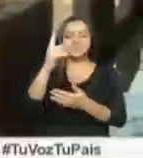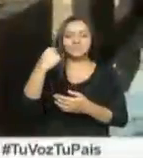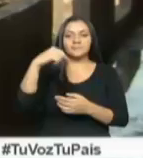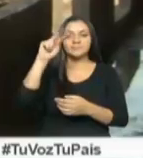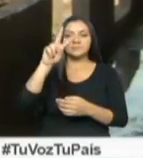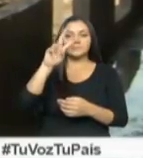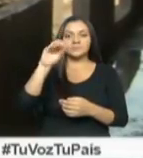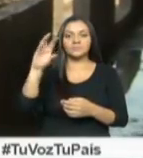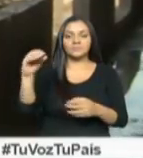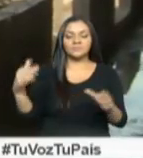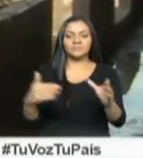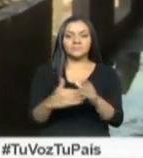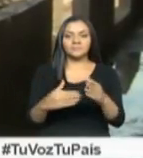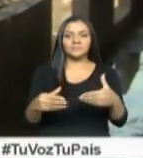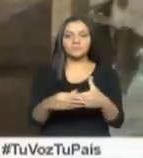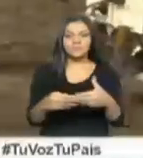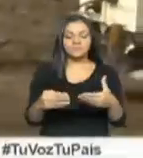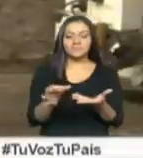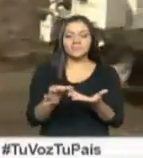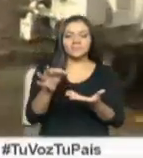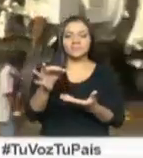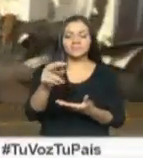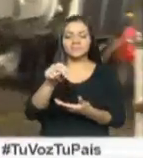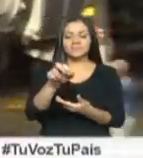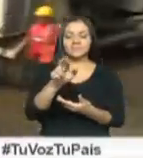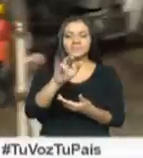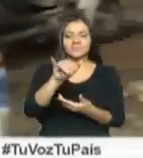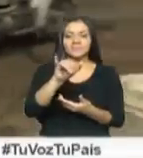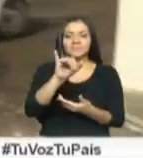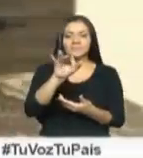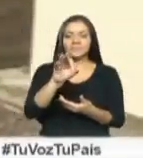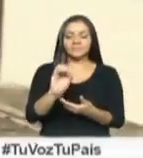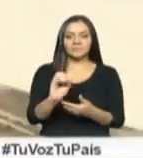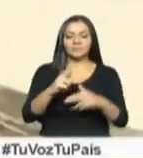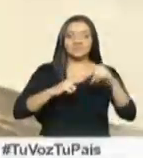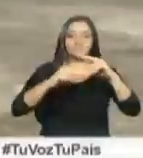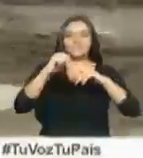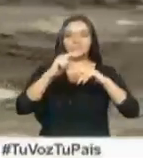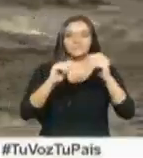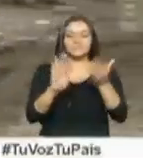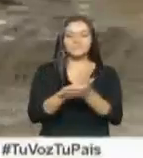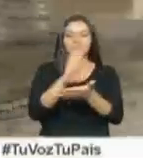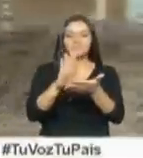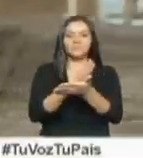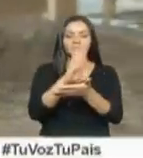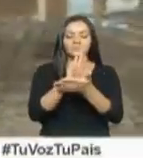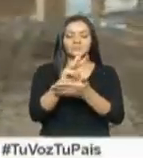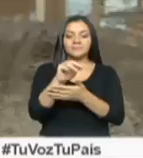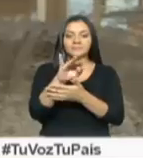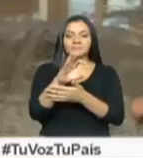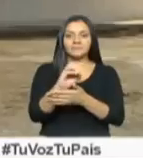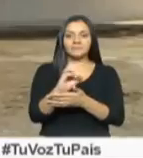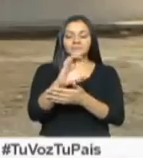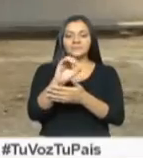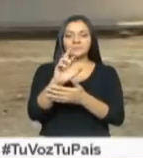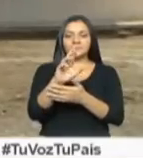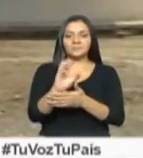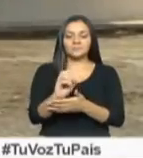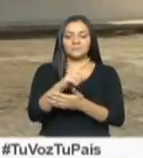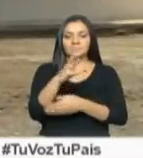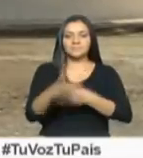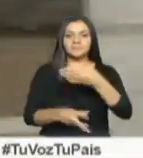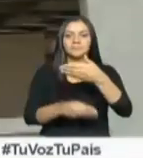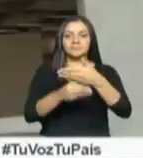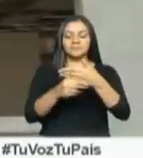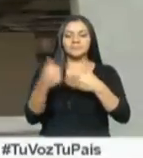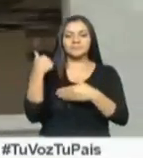de dólares en el Cantón Naranjito, se levanta la Unidad Educativa del Milenio Mateo Celestino Espinosa Castro. Esta se suma a las